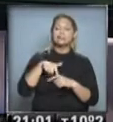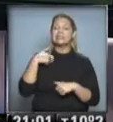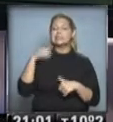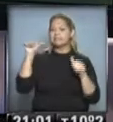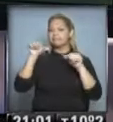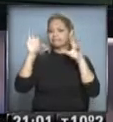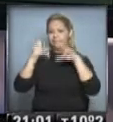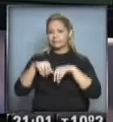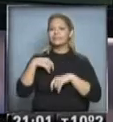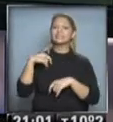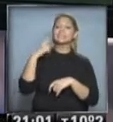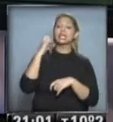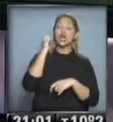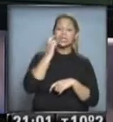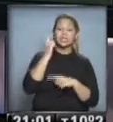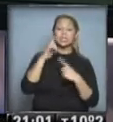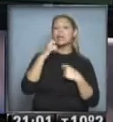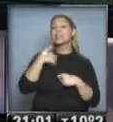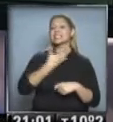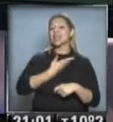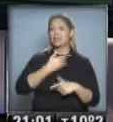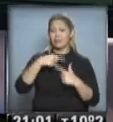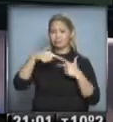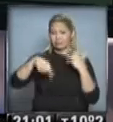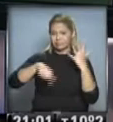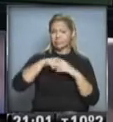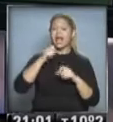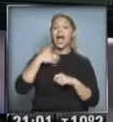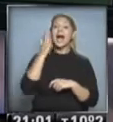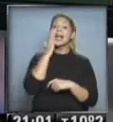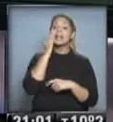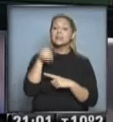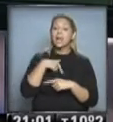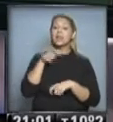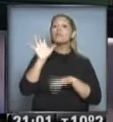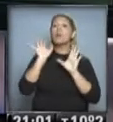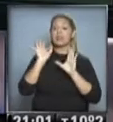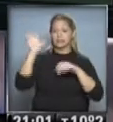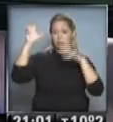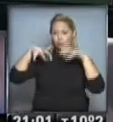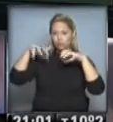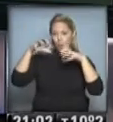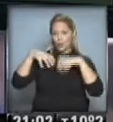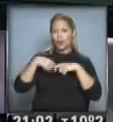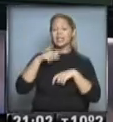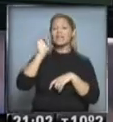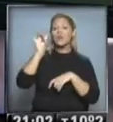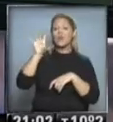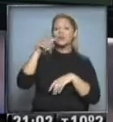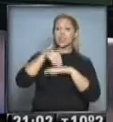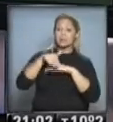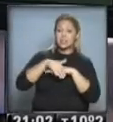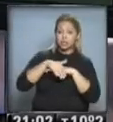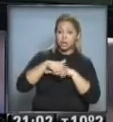tiempo en chaco corrientes también norte santa fue la posibilidad de a partir de la tarde de algunas precipitaciones en la región en formosa hay emisiones